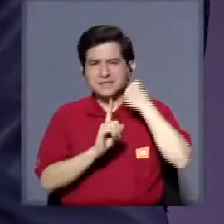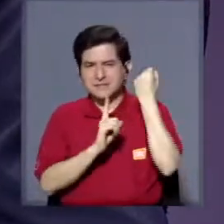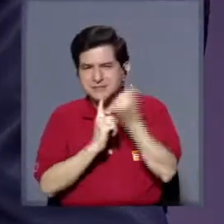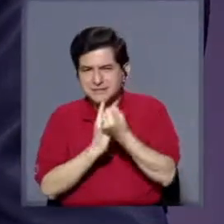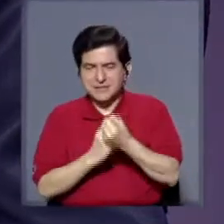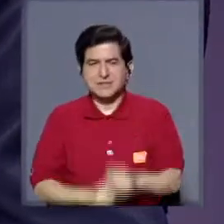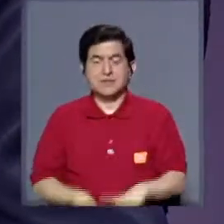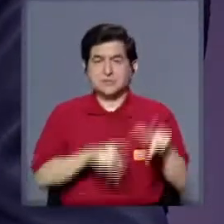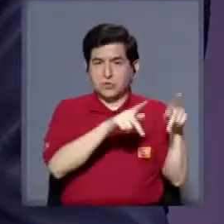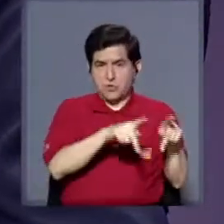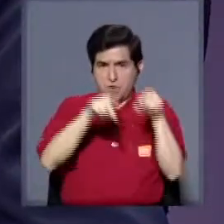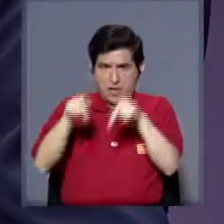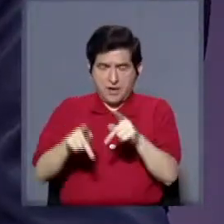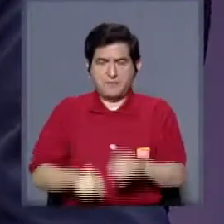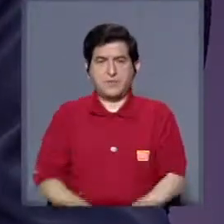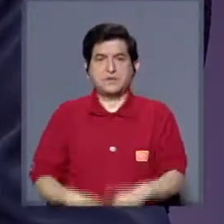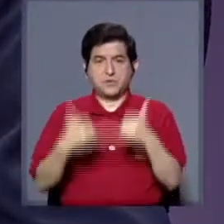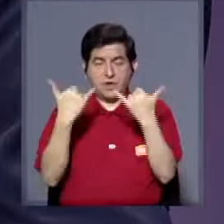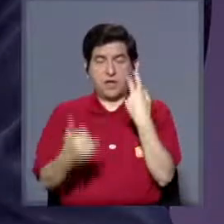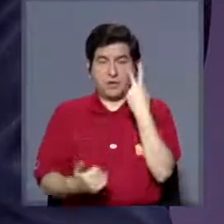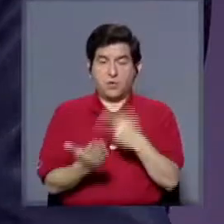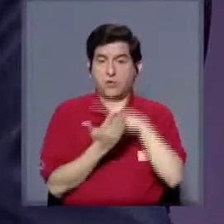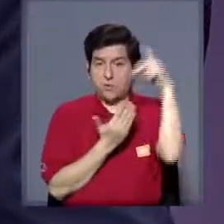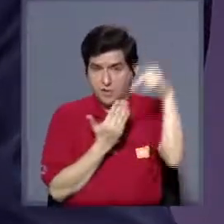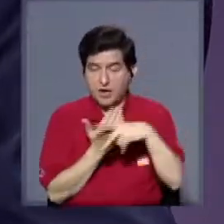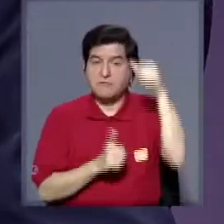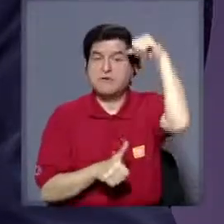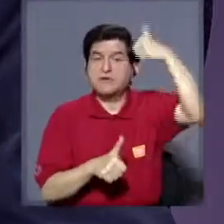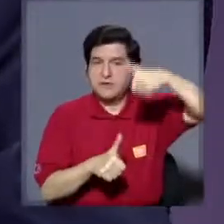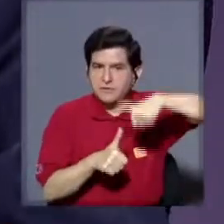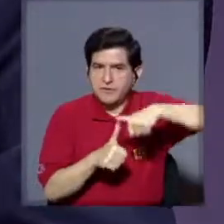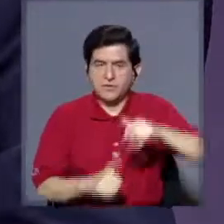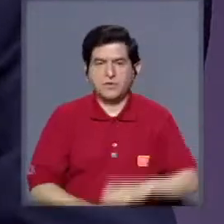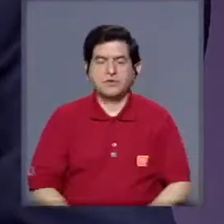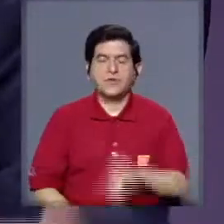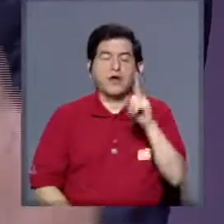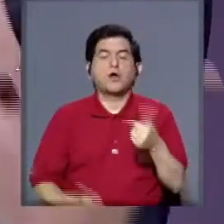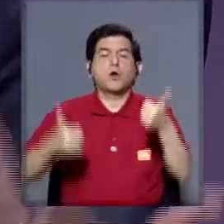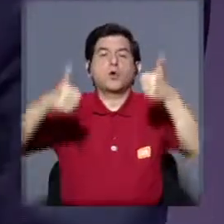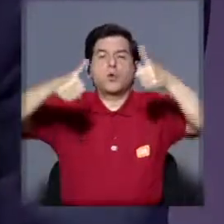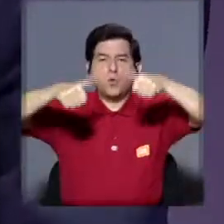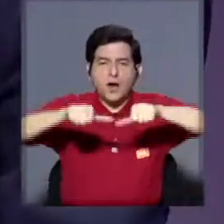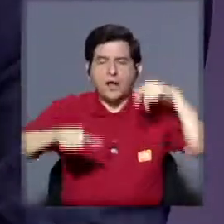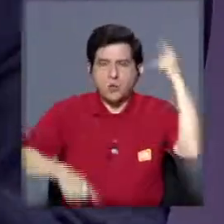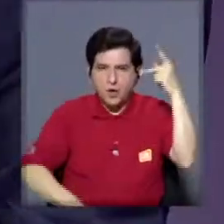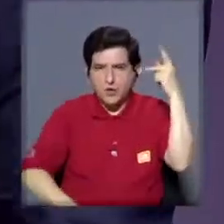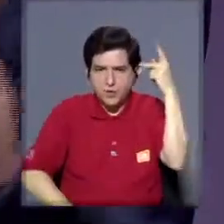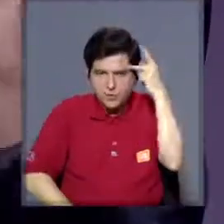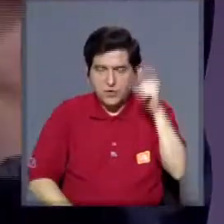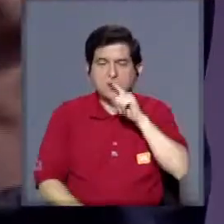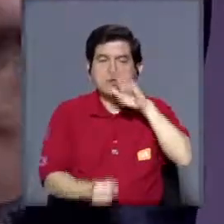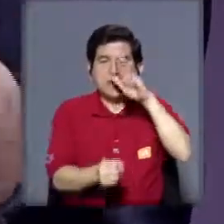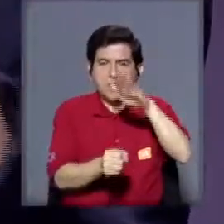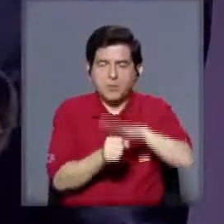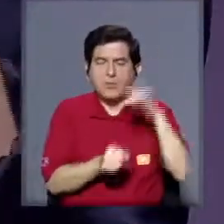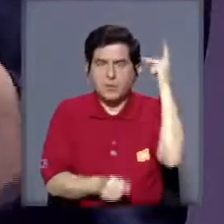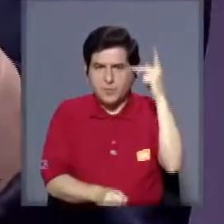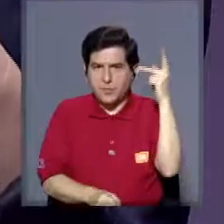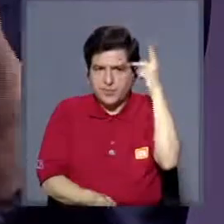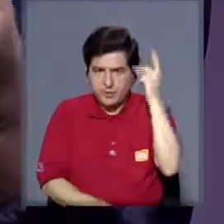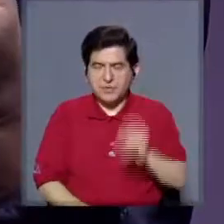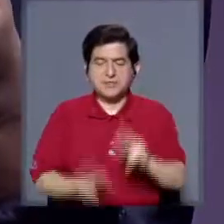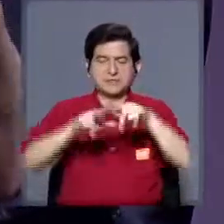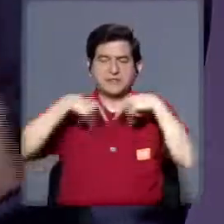sobre todo a las personas que nos están viendo recordar algo un acuerdo político una promesa política